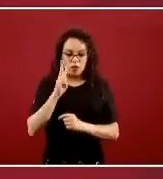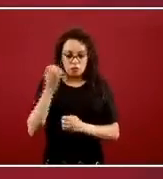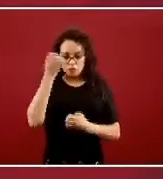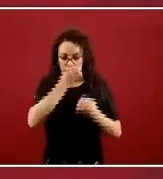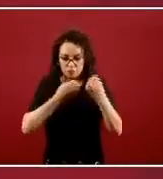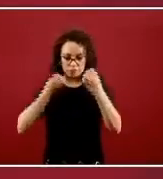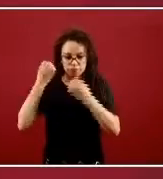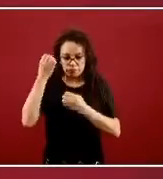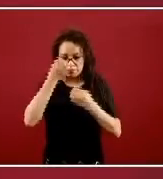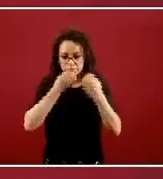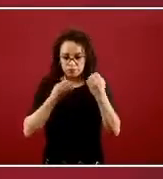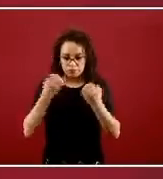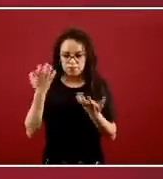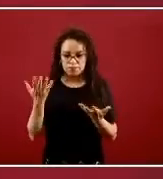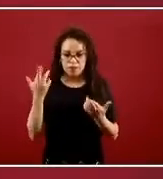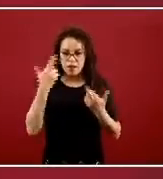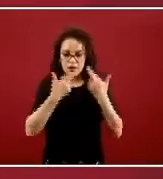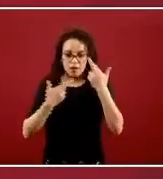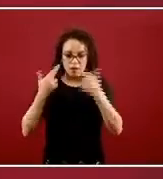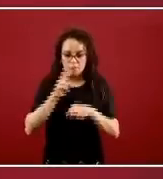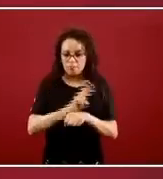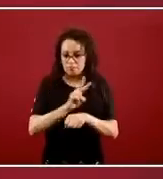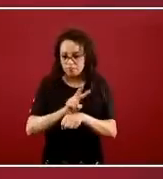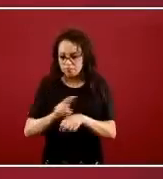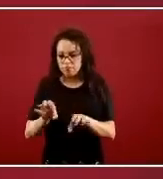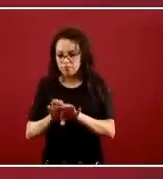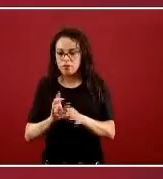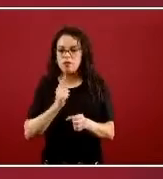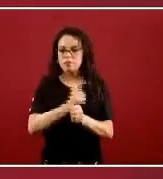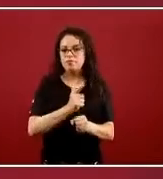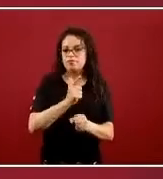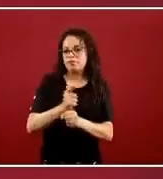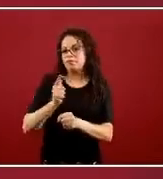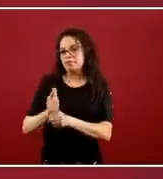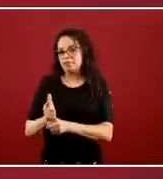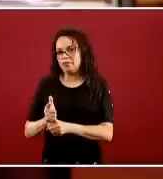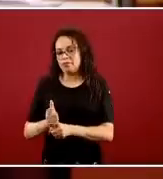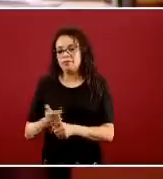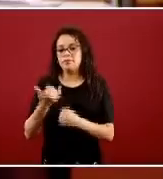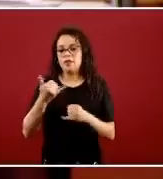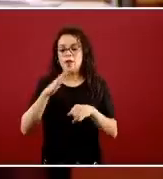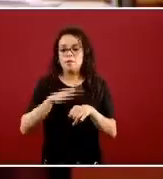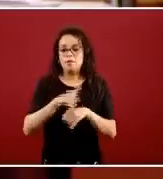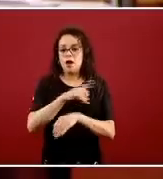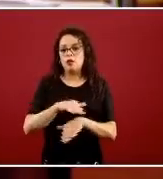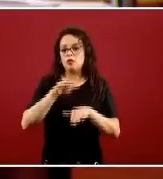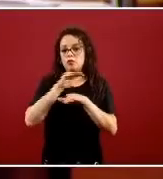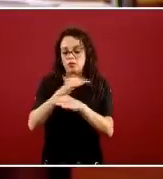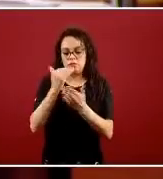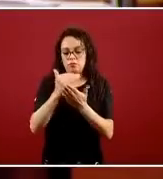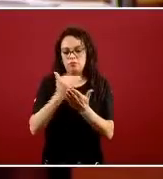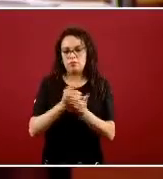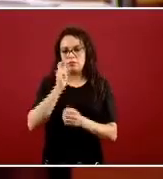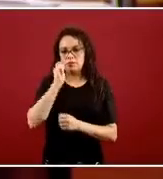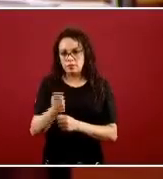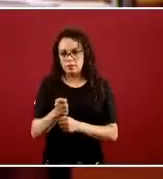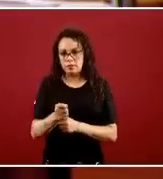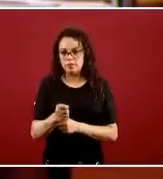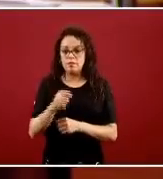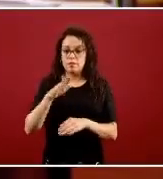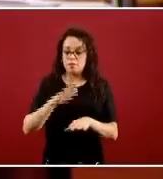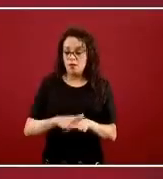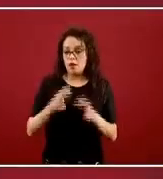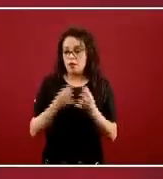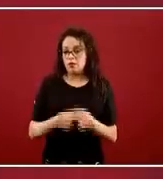producto, solamente empezando por el catálogo, por las especificaciones técnicas, y una porción importante de los productos que se